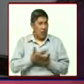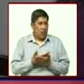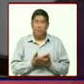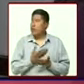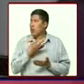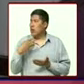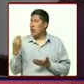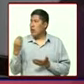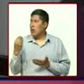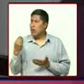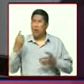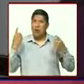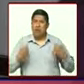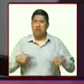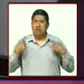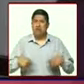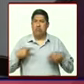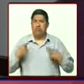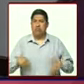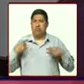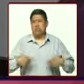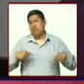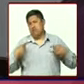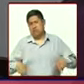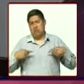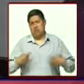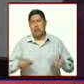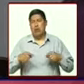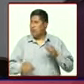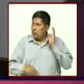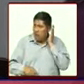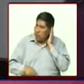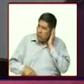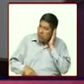llegaron y estaban discutiendo. Y después